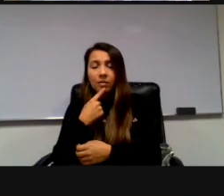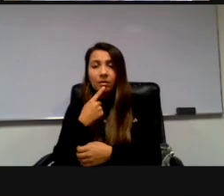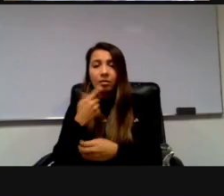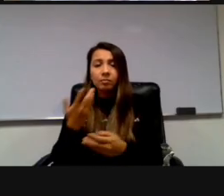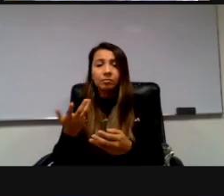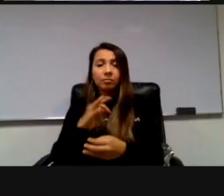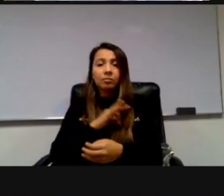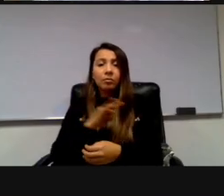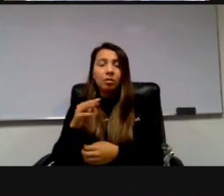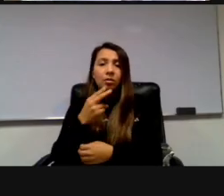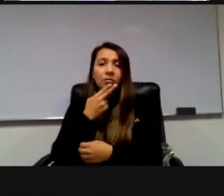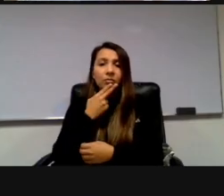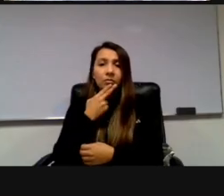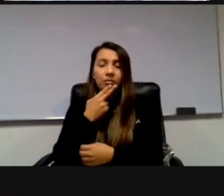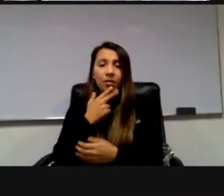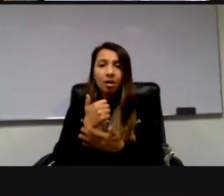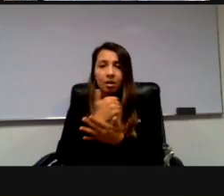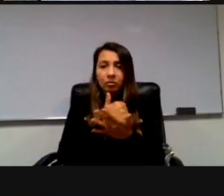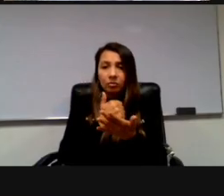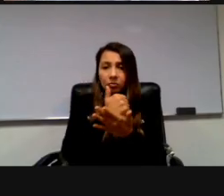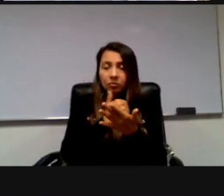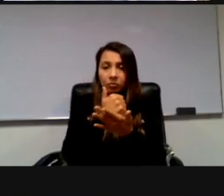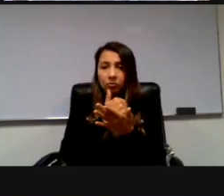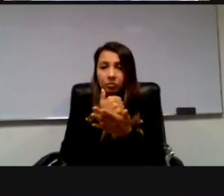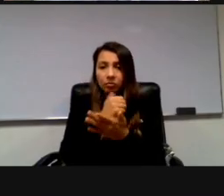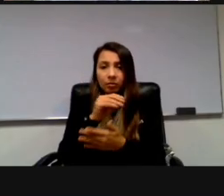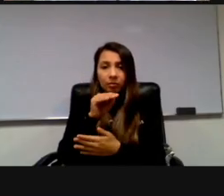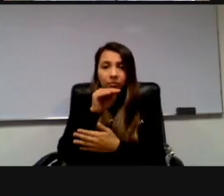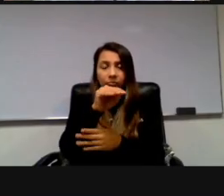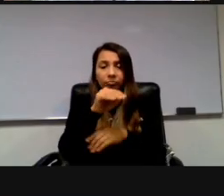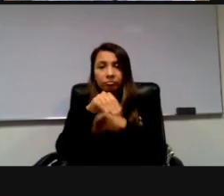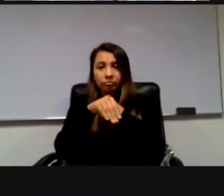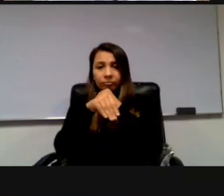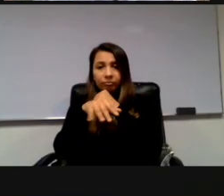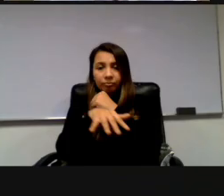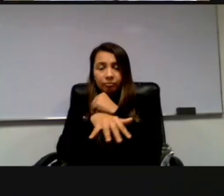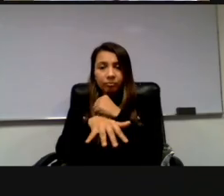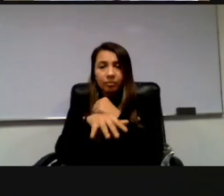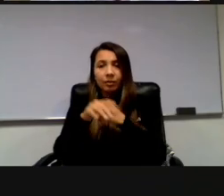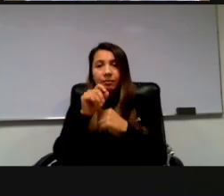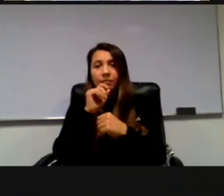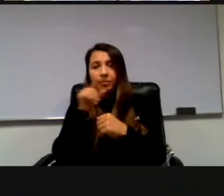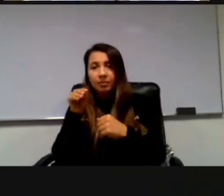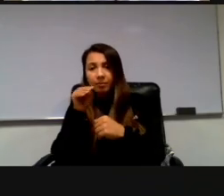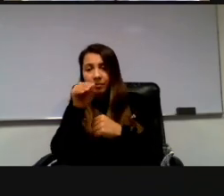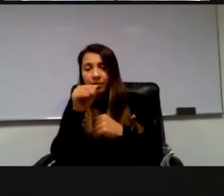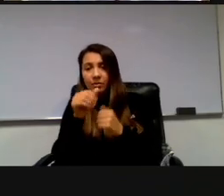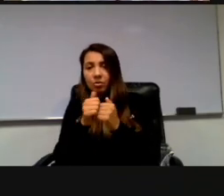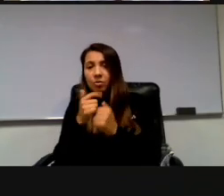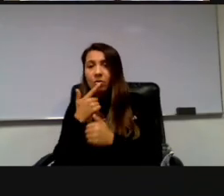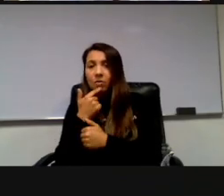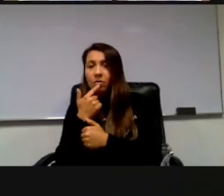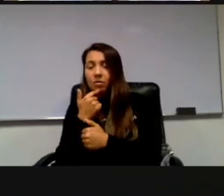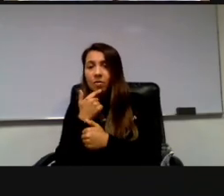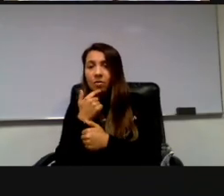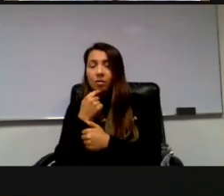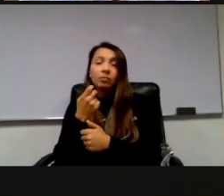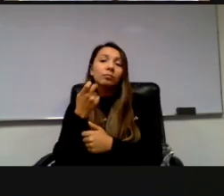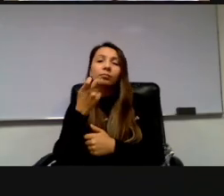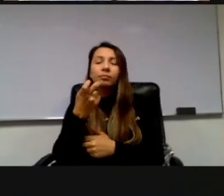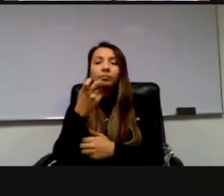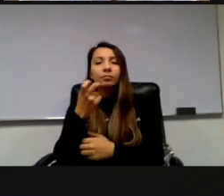podemos usar a la filogenia en azul para ponerle, digamos, la raíz evolutiva a la filogenia roja, y entonces de esa